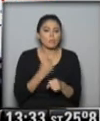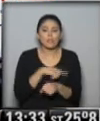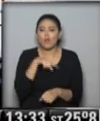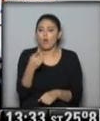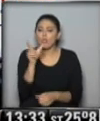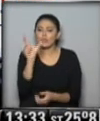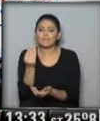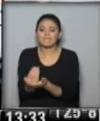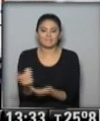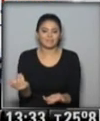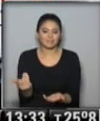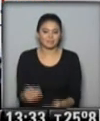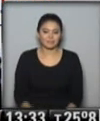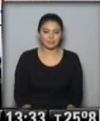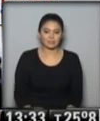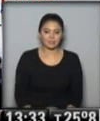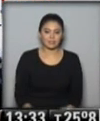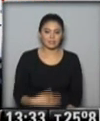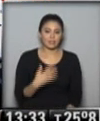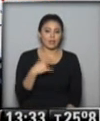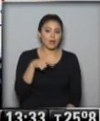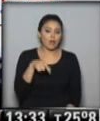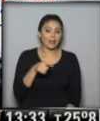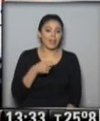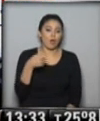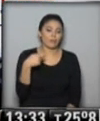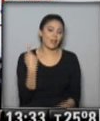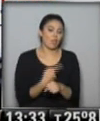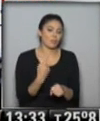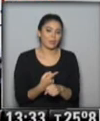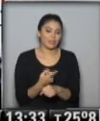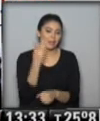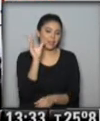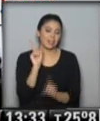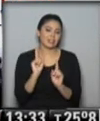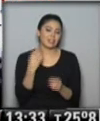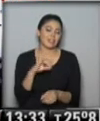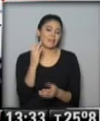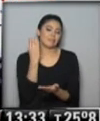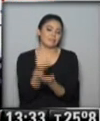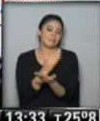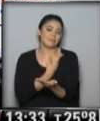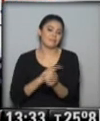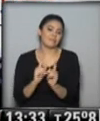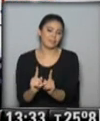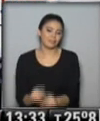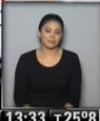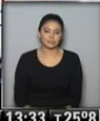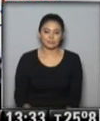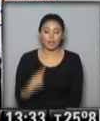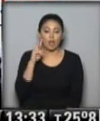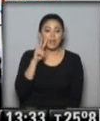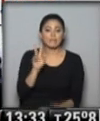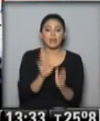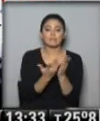12 de mayo debía haber seguido y bueno no se puede jubilar si a último a último momento ha estado en el hijo acepto estamos viendo el